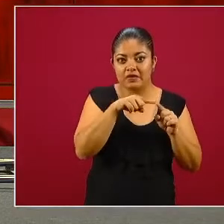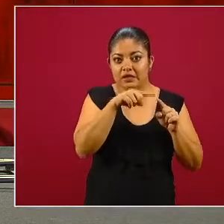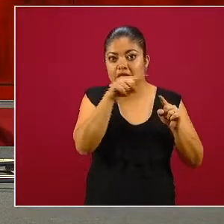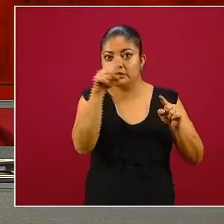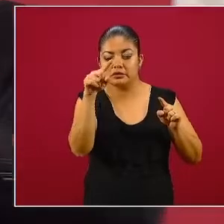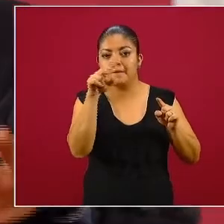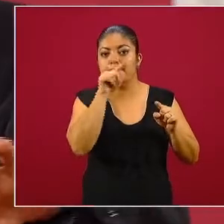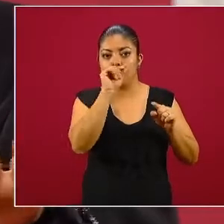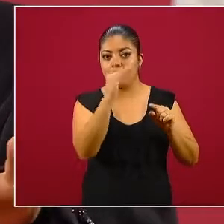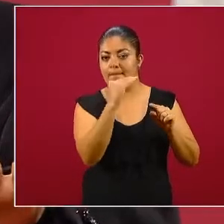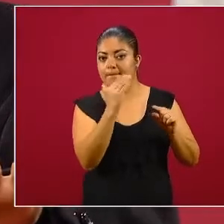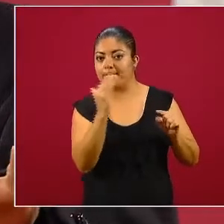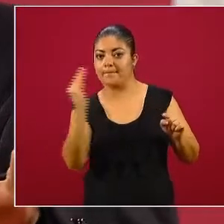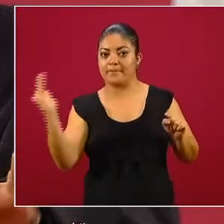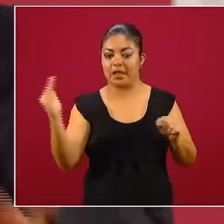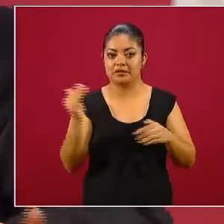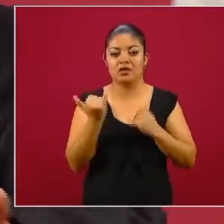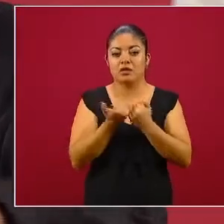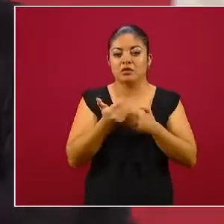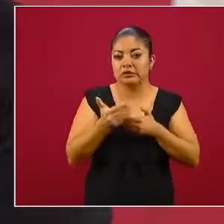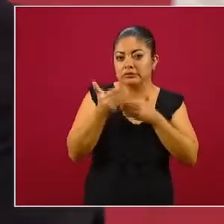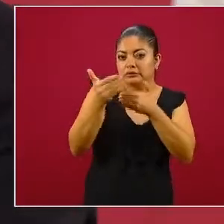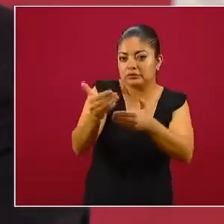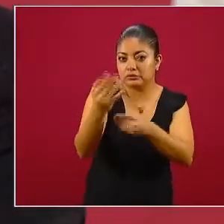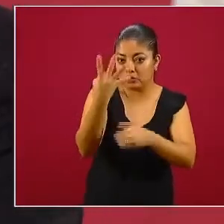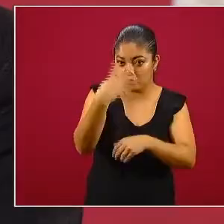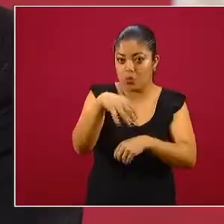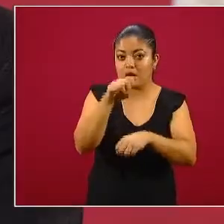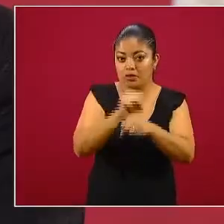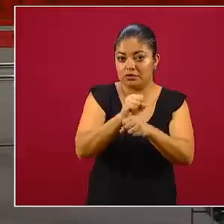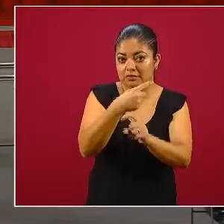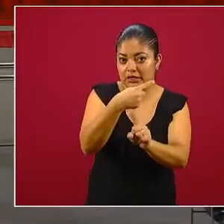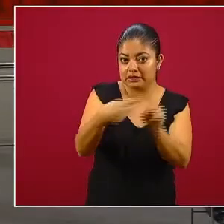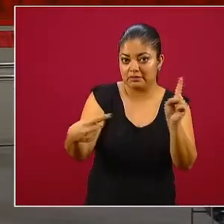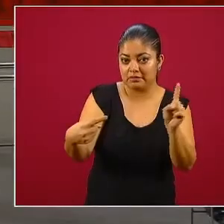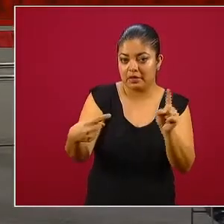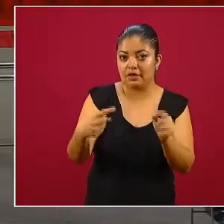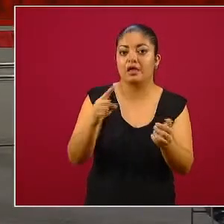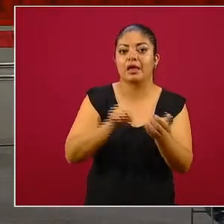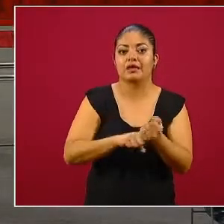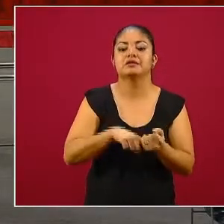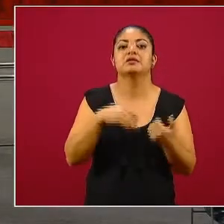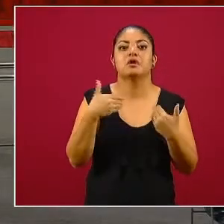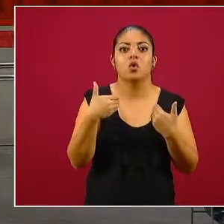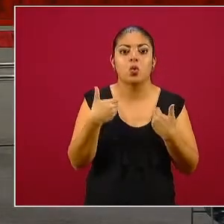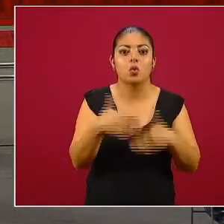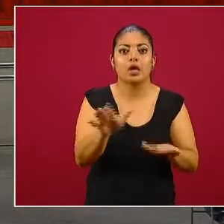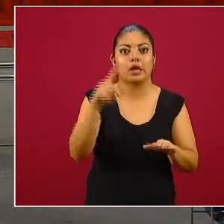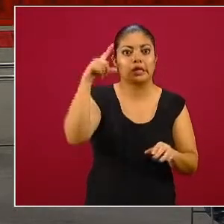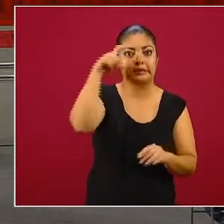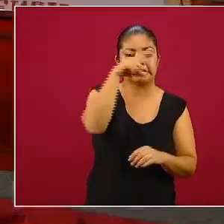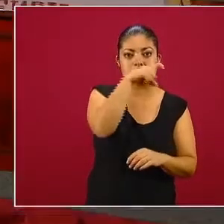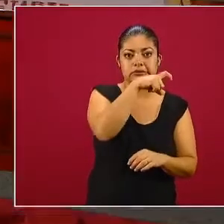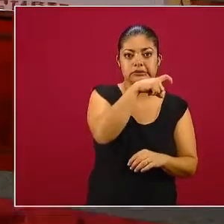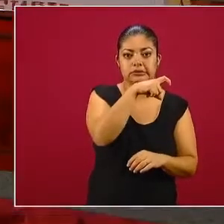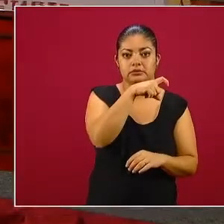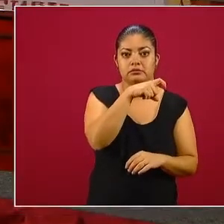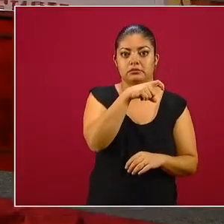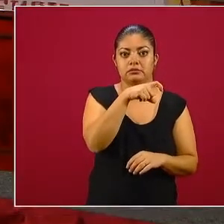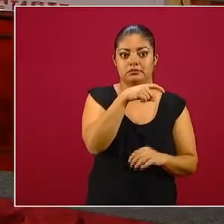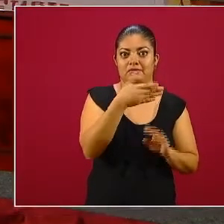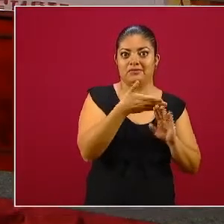más de 4 semanas y media respecto a donde hubiera ocurrido, que era en